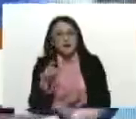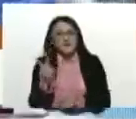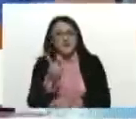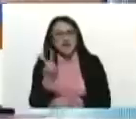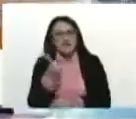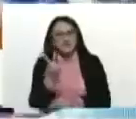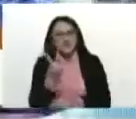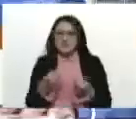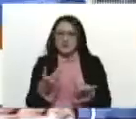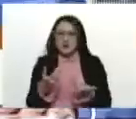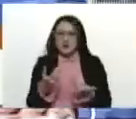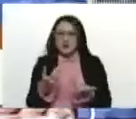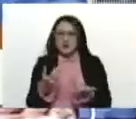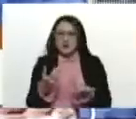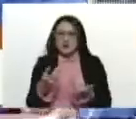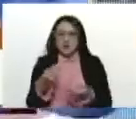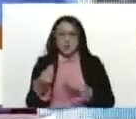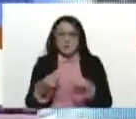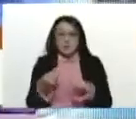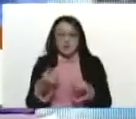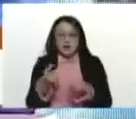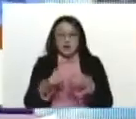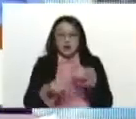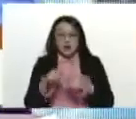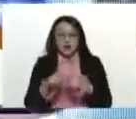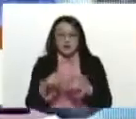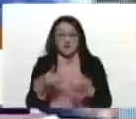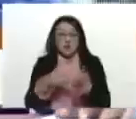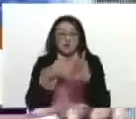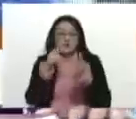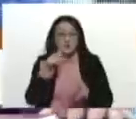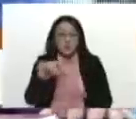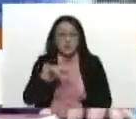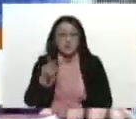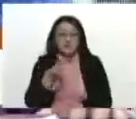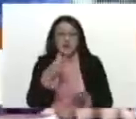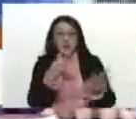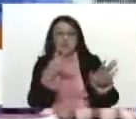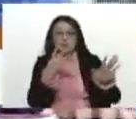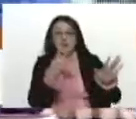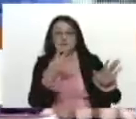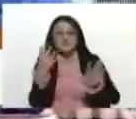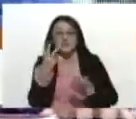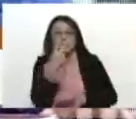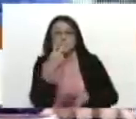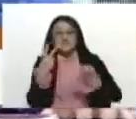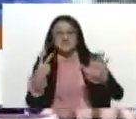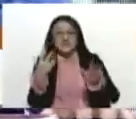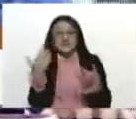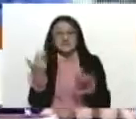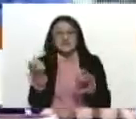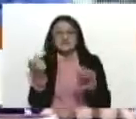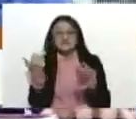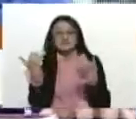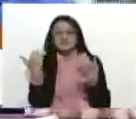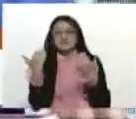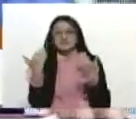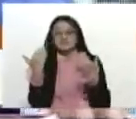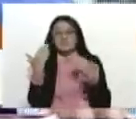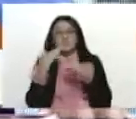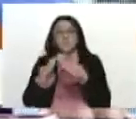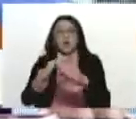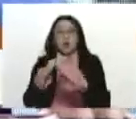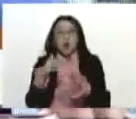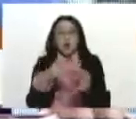amenaza industrial las novecientos veintinueve medidas coercitivas unilaterales y otras medidas restrictivas